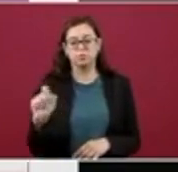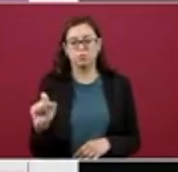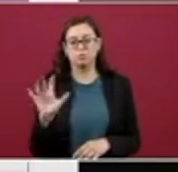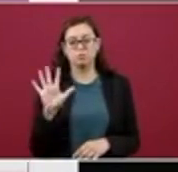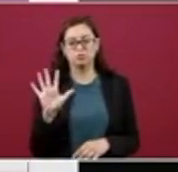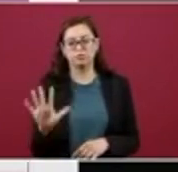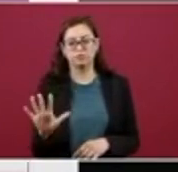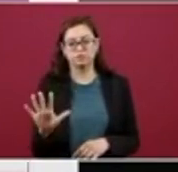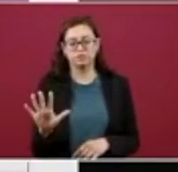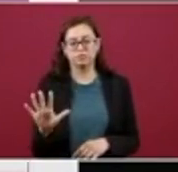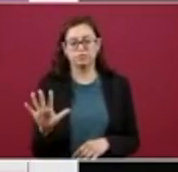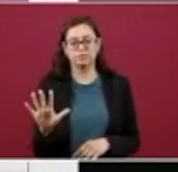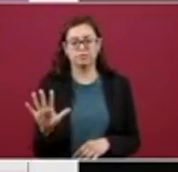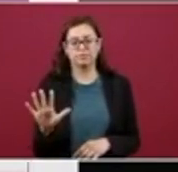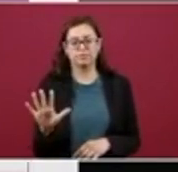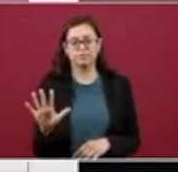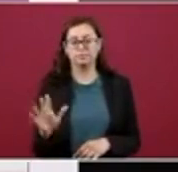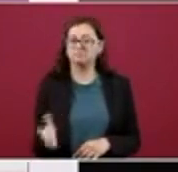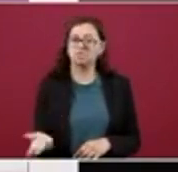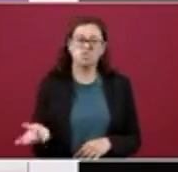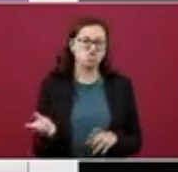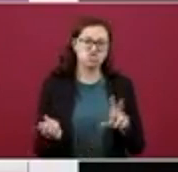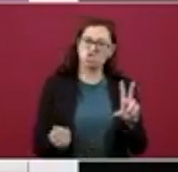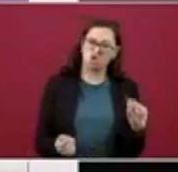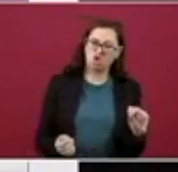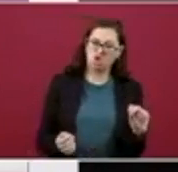59.5, por el no,